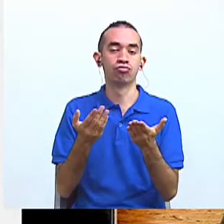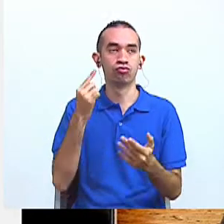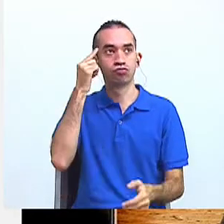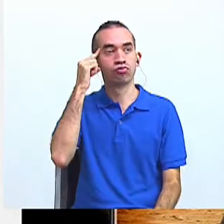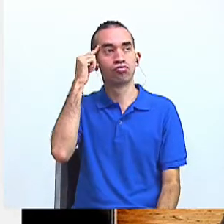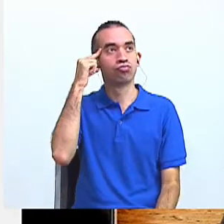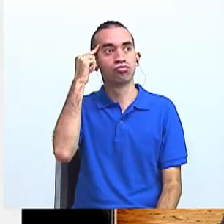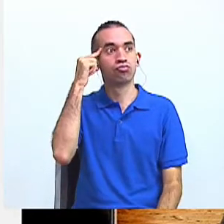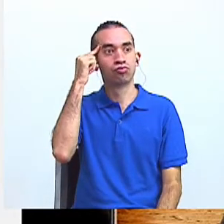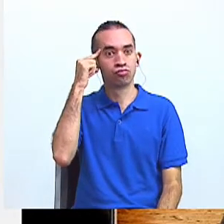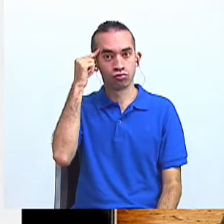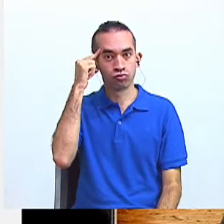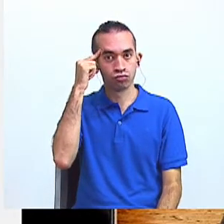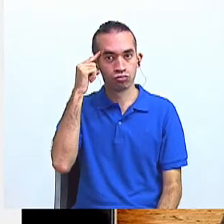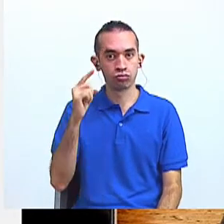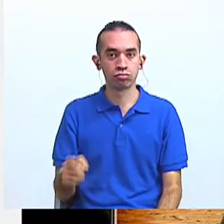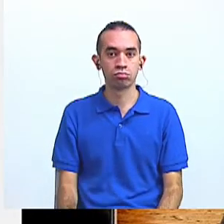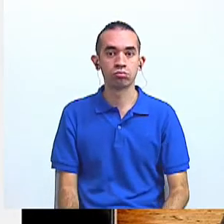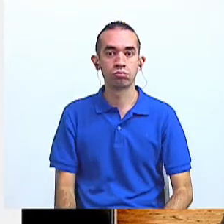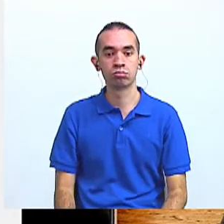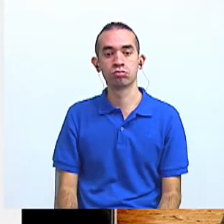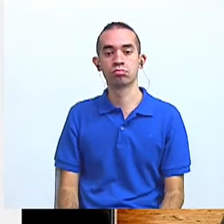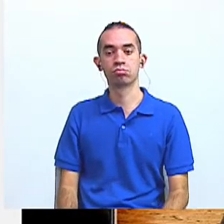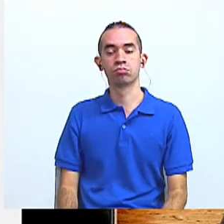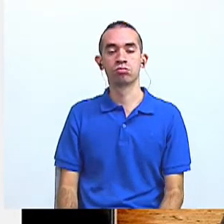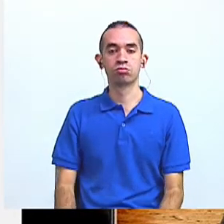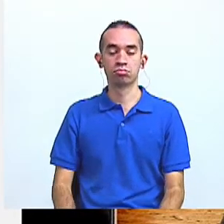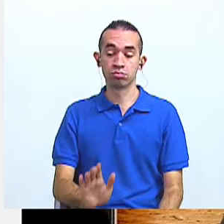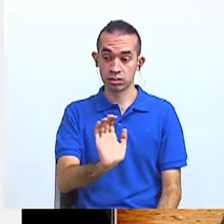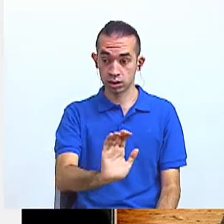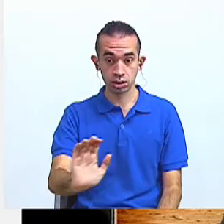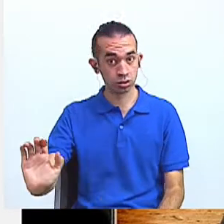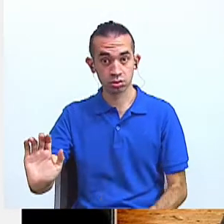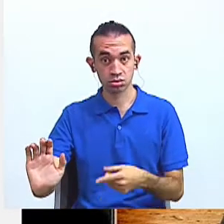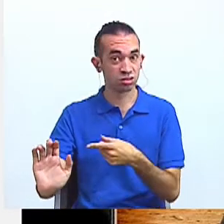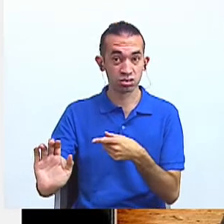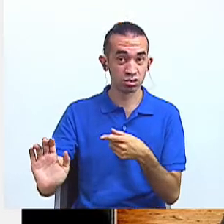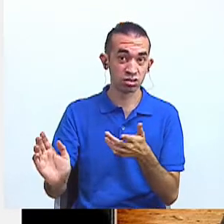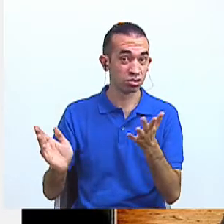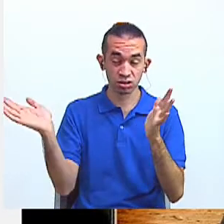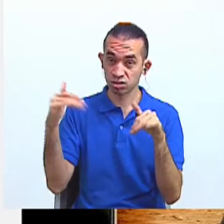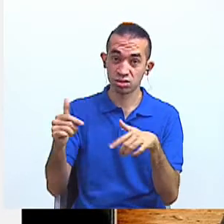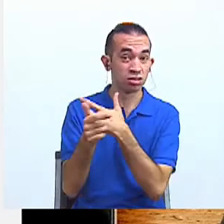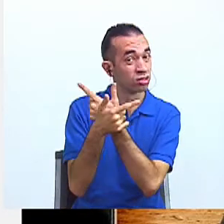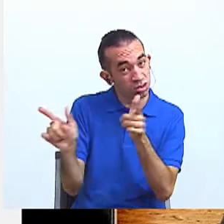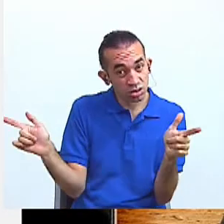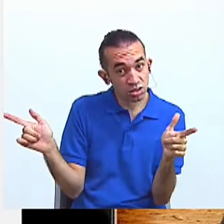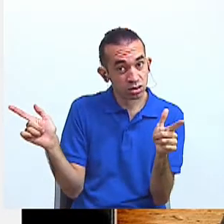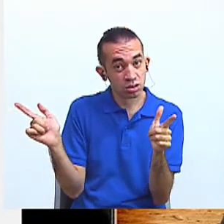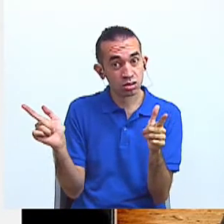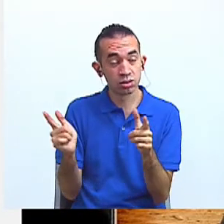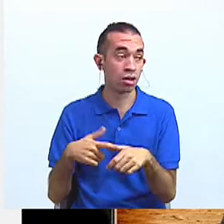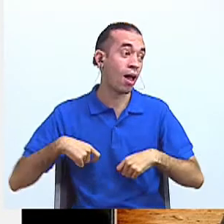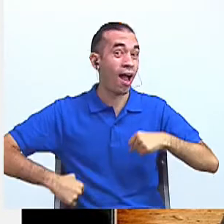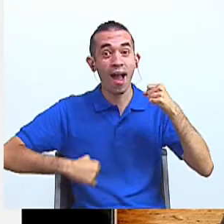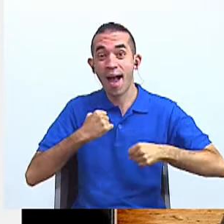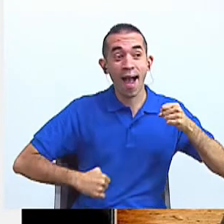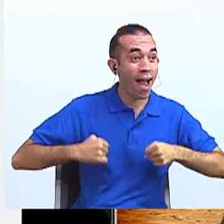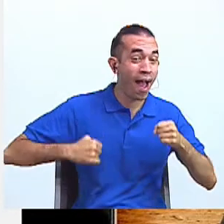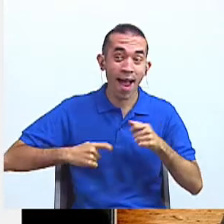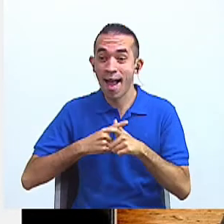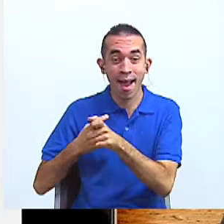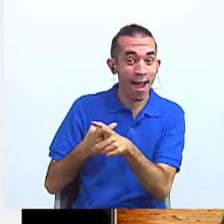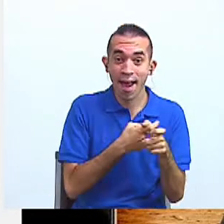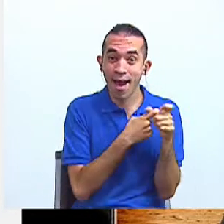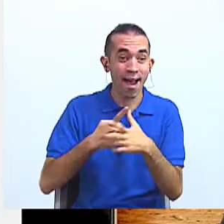pensar que cuántos de nuestros niños no tienen la libertad de andar corriendo por las calles